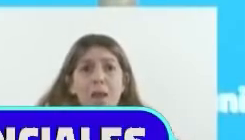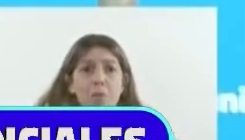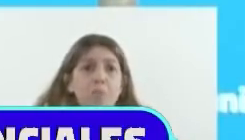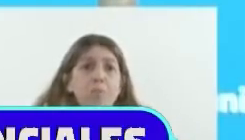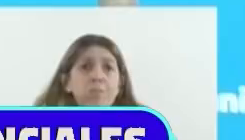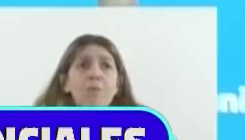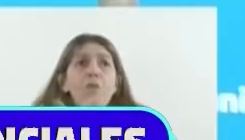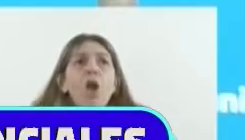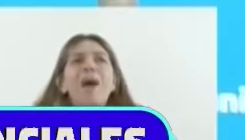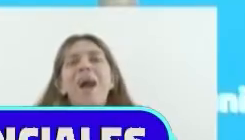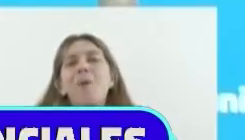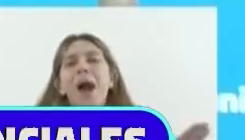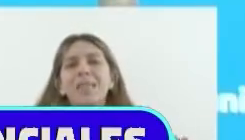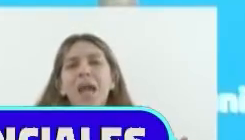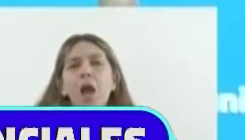frenar la presencialidad,